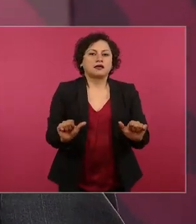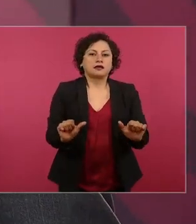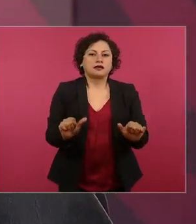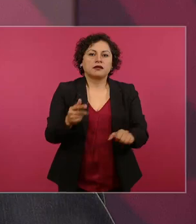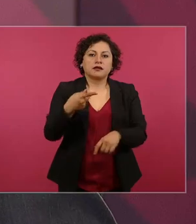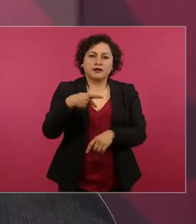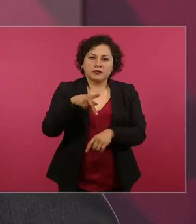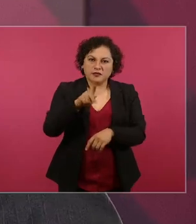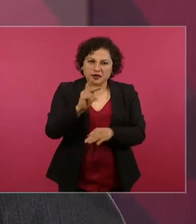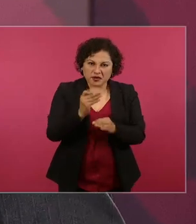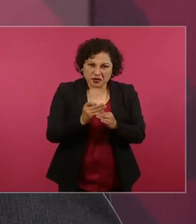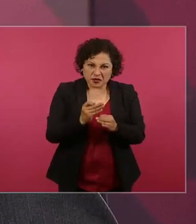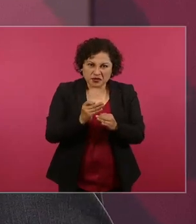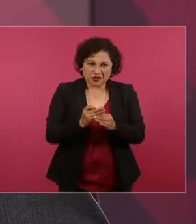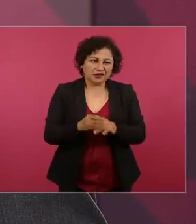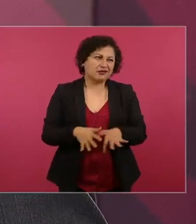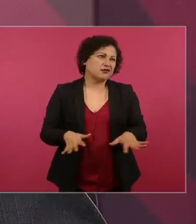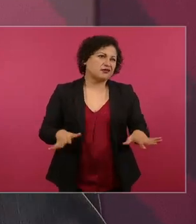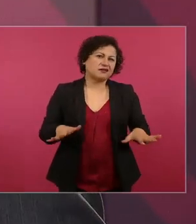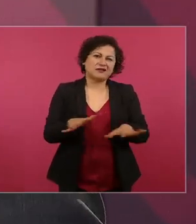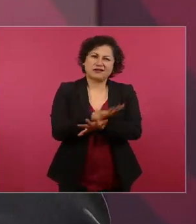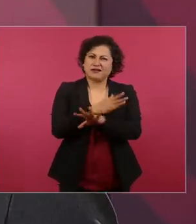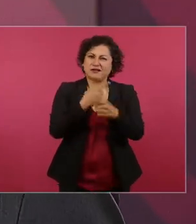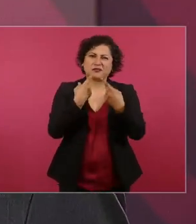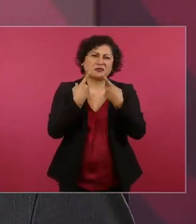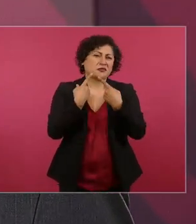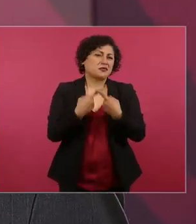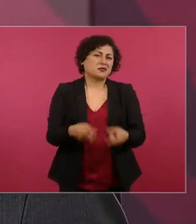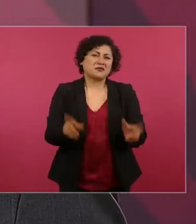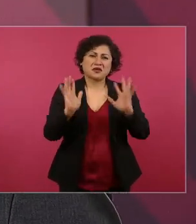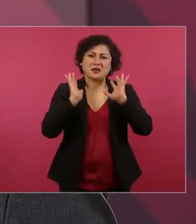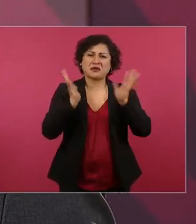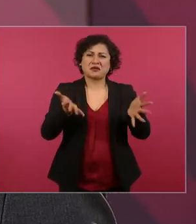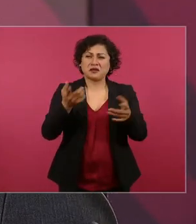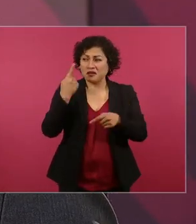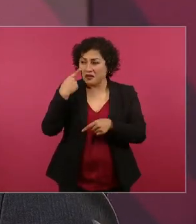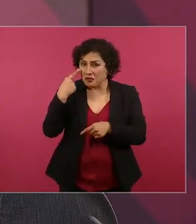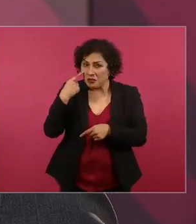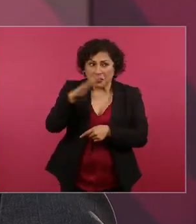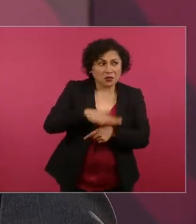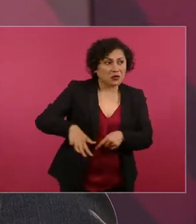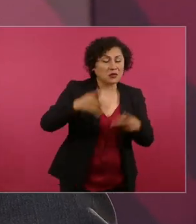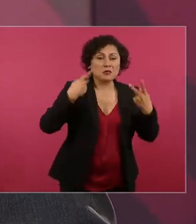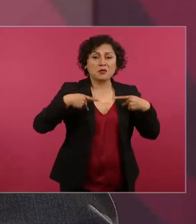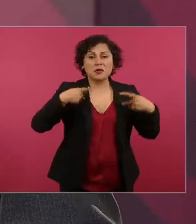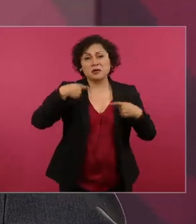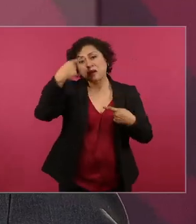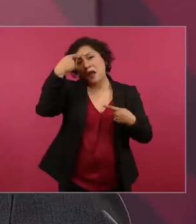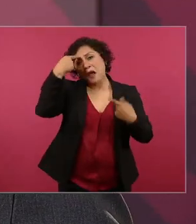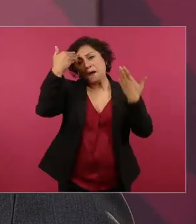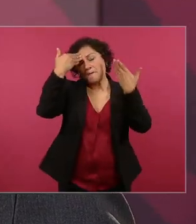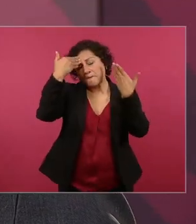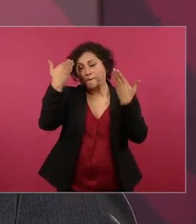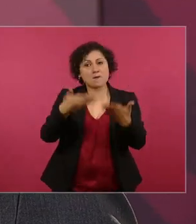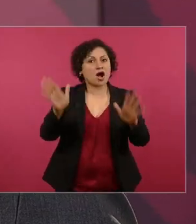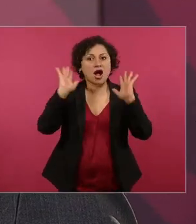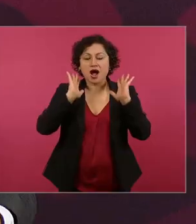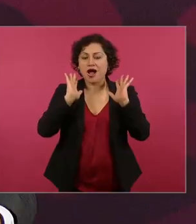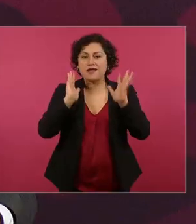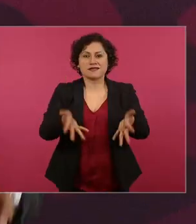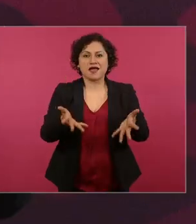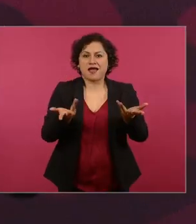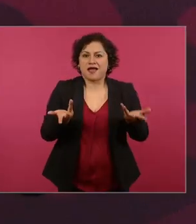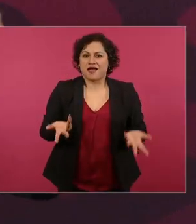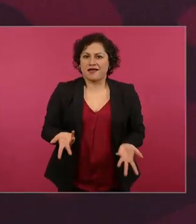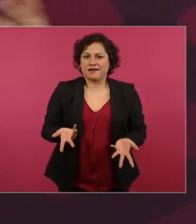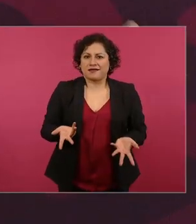Ya la gente está muy, muy, muy despierta, muy consciente.